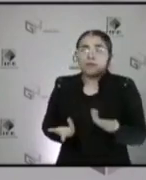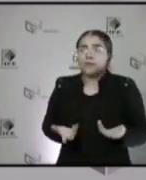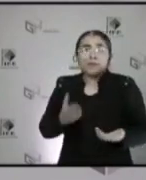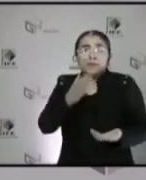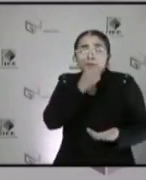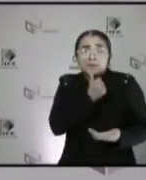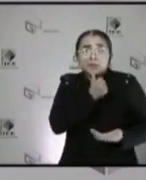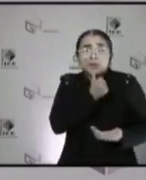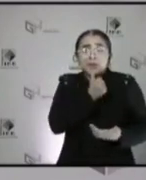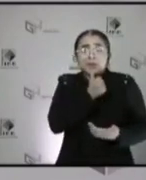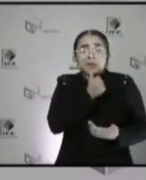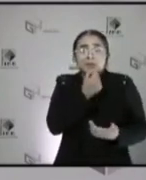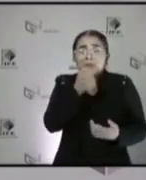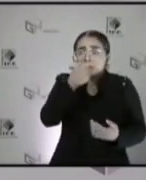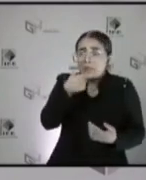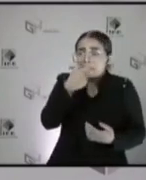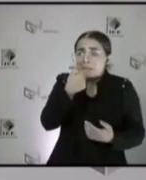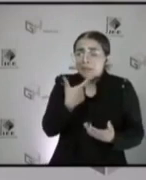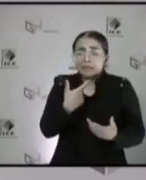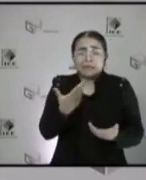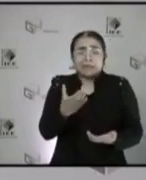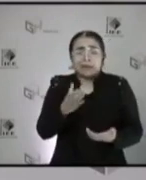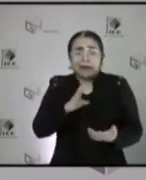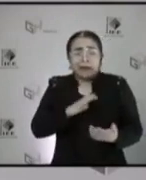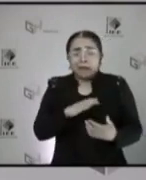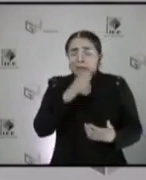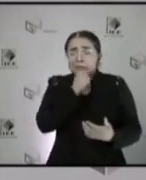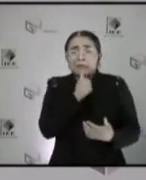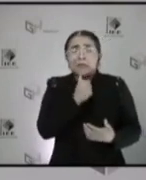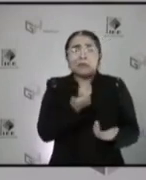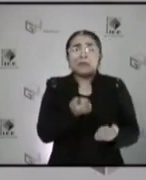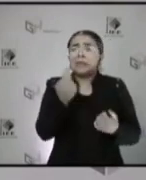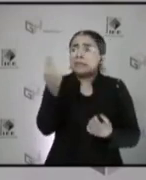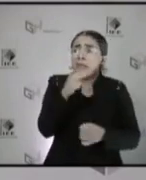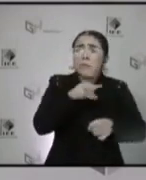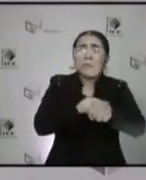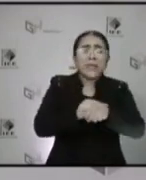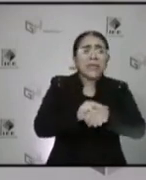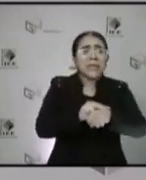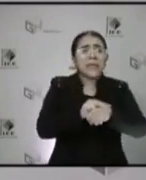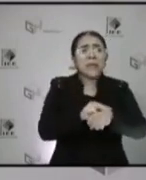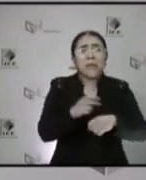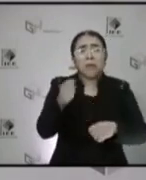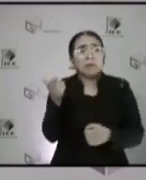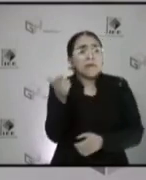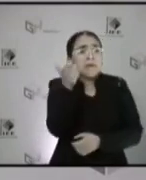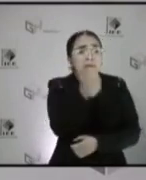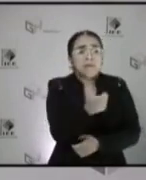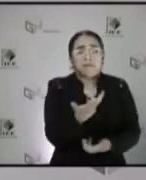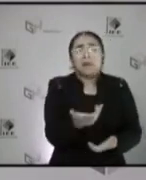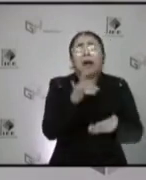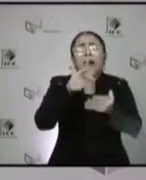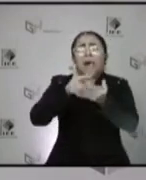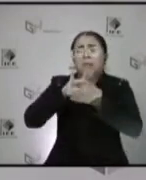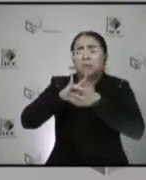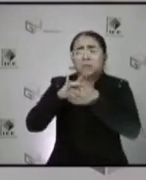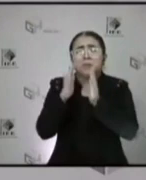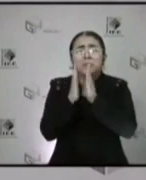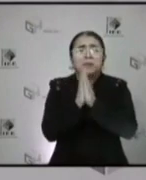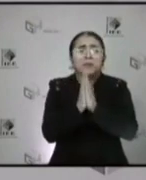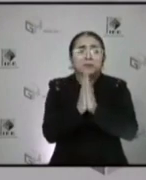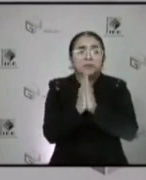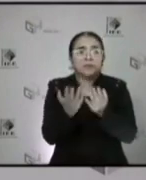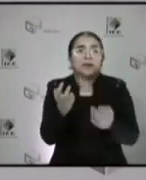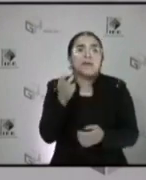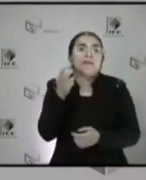mis diálisis, estoy endrogado, tengo que pagar un cirujano particular, estoy endeudado, ayúdeme. De eso se ha